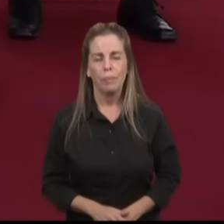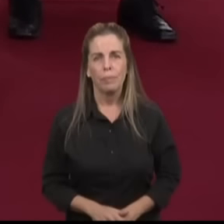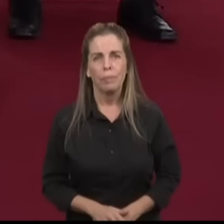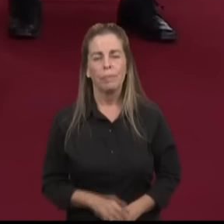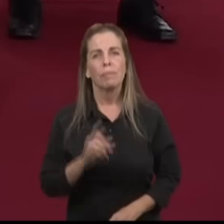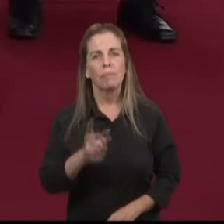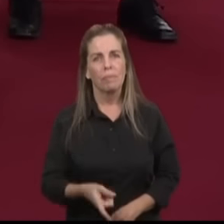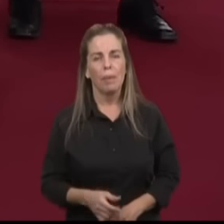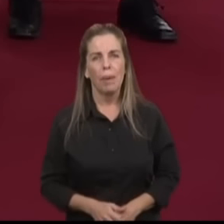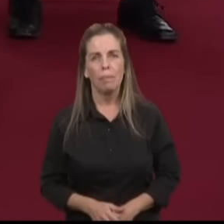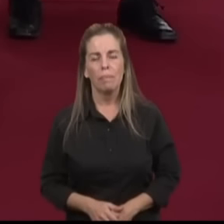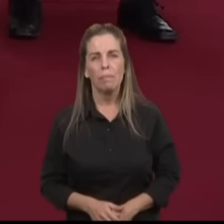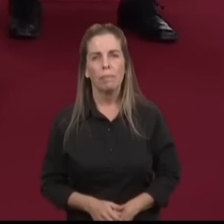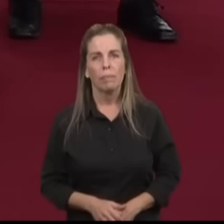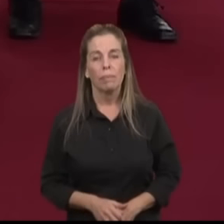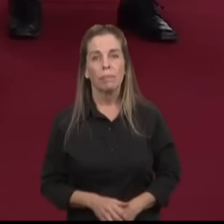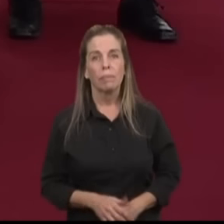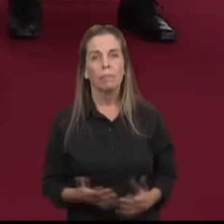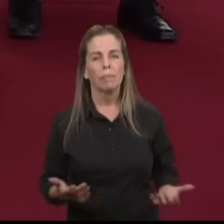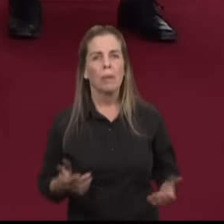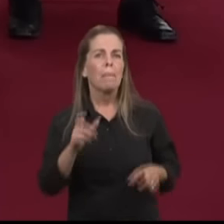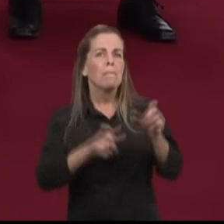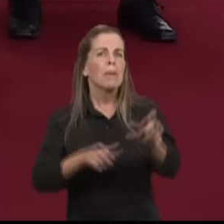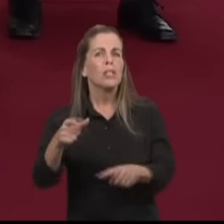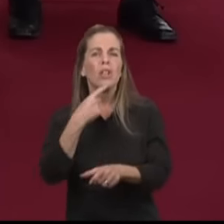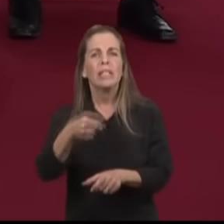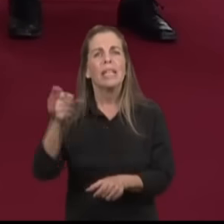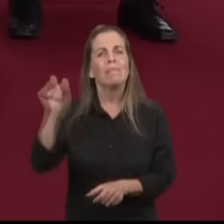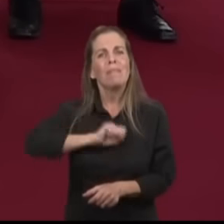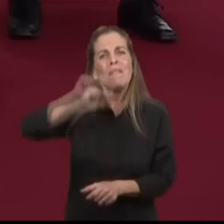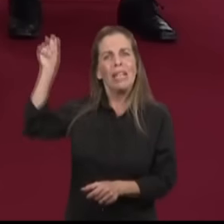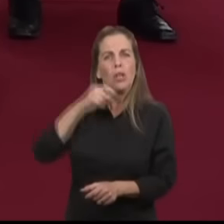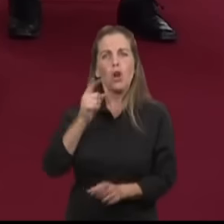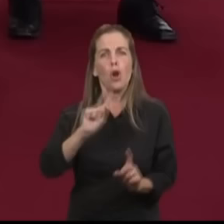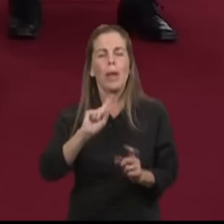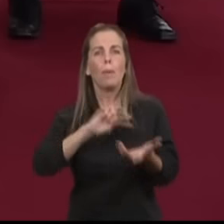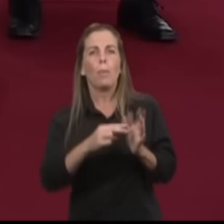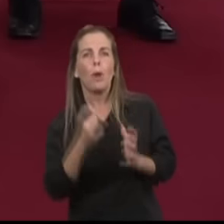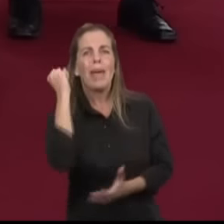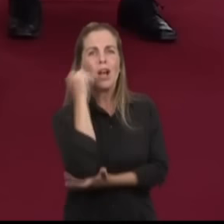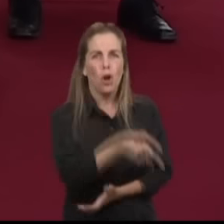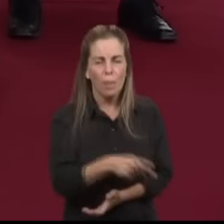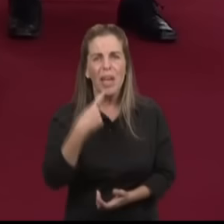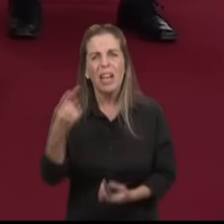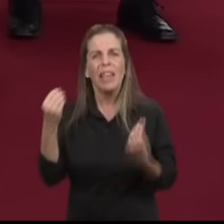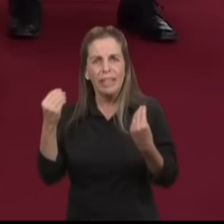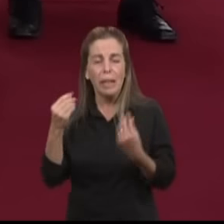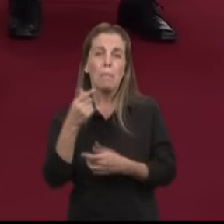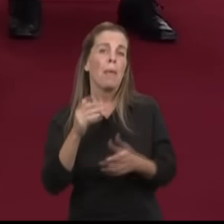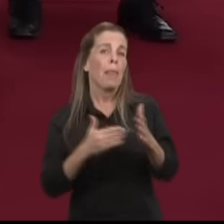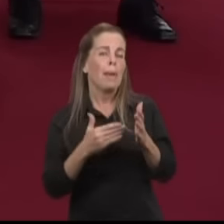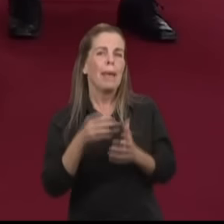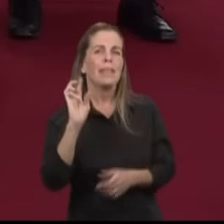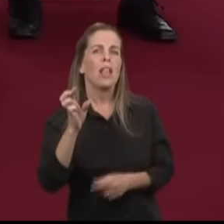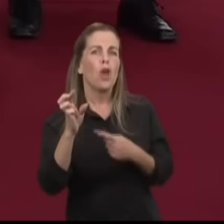mismo tiempo, quienes necesitan negar que la inflación es un fenómeno monetario suelen excusarse diciendo que el valor del dólar es